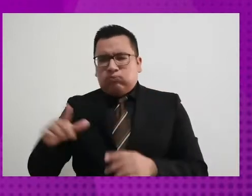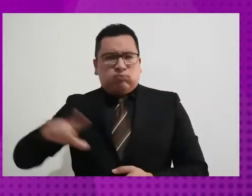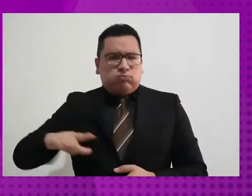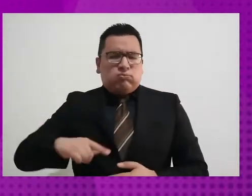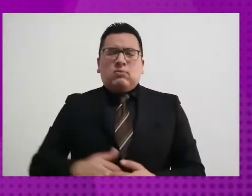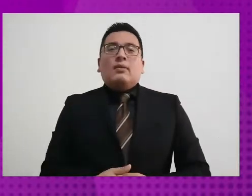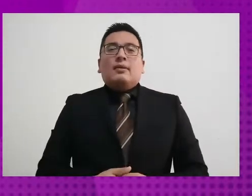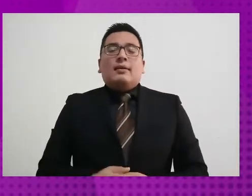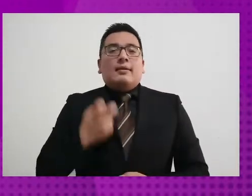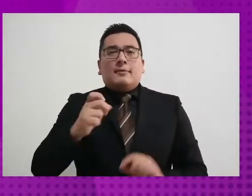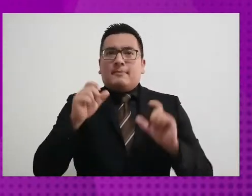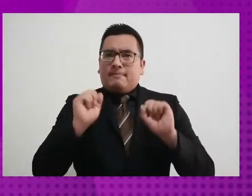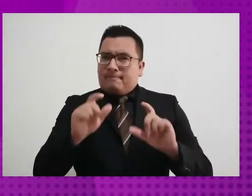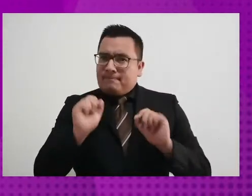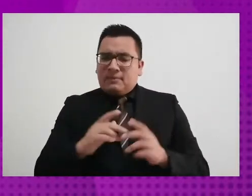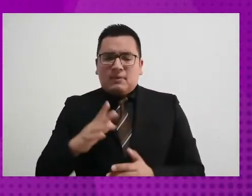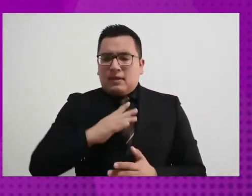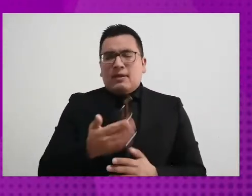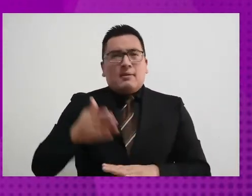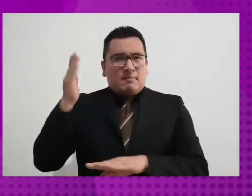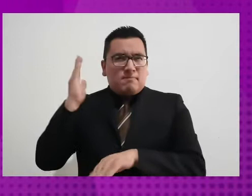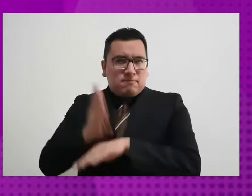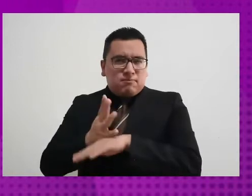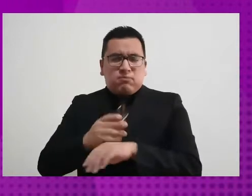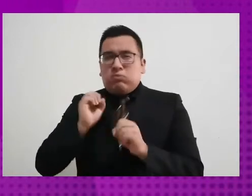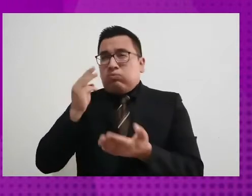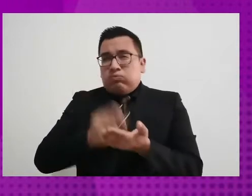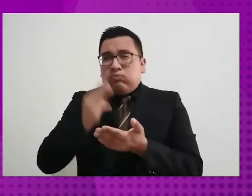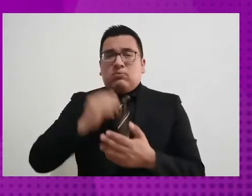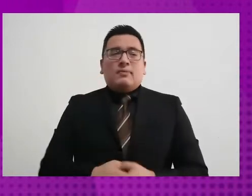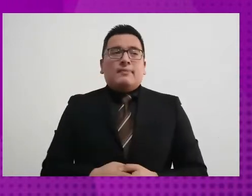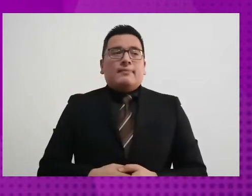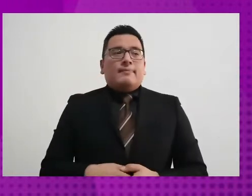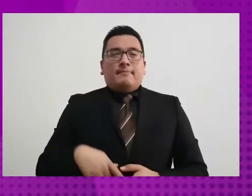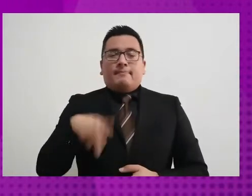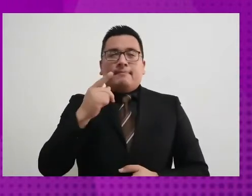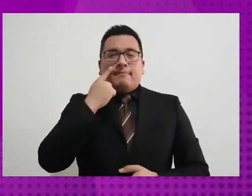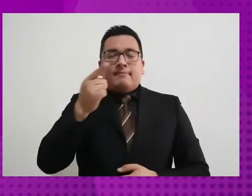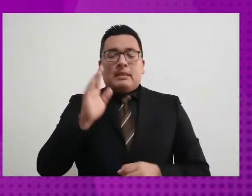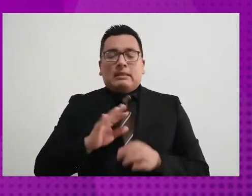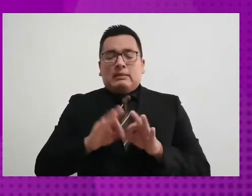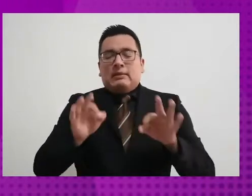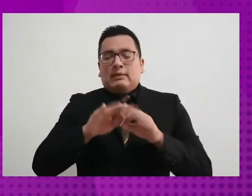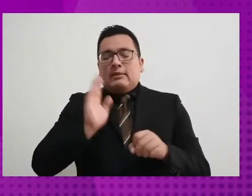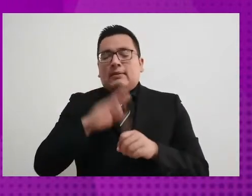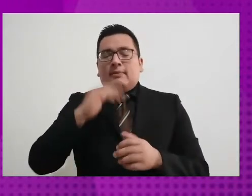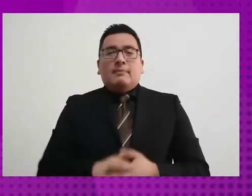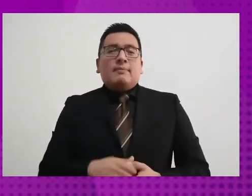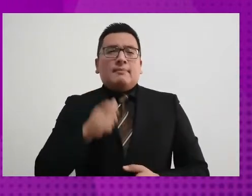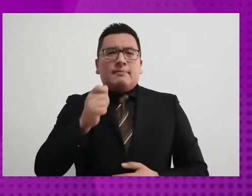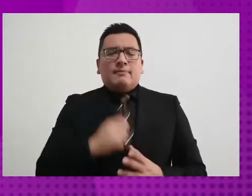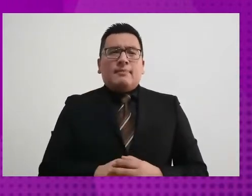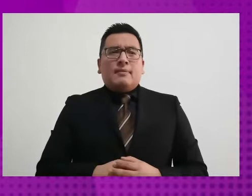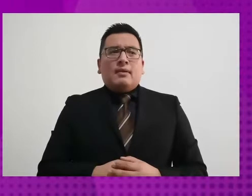materia político-electoral, también una serie de sanciones, pero como te decía, lo que nos parecía más importante y más relevante era